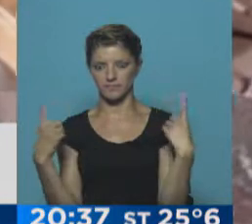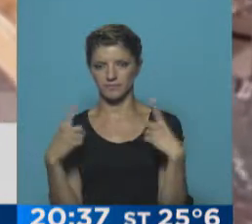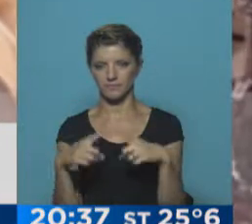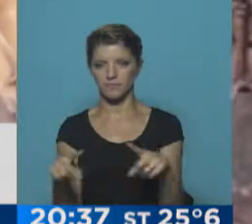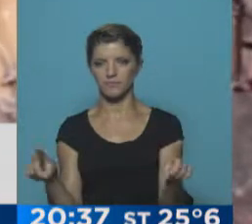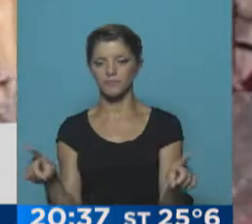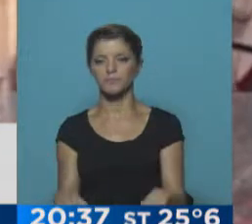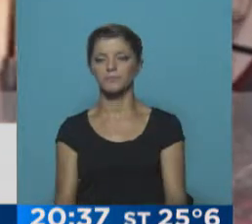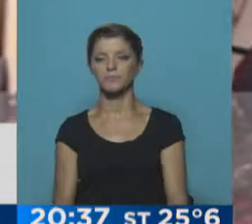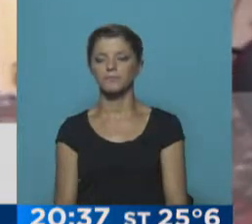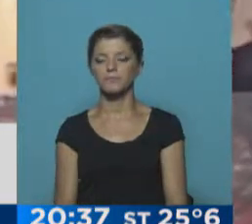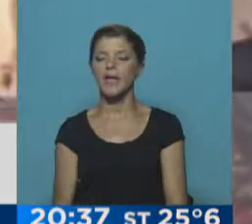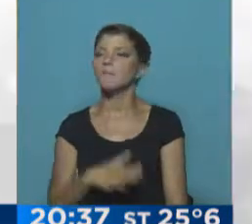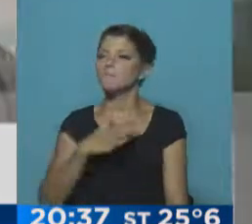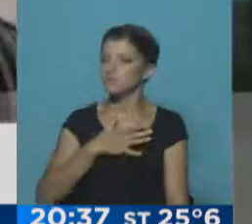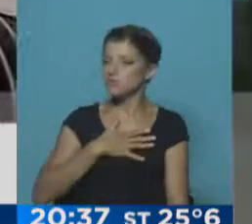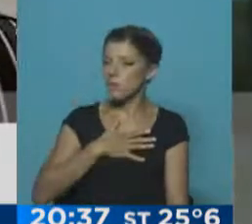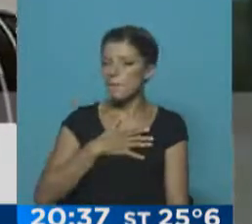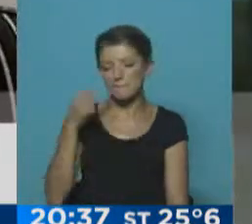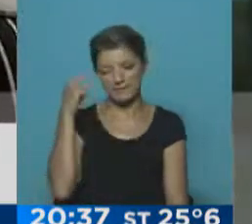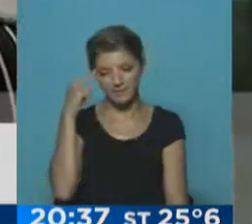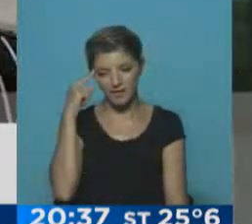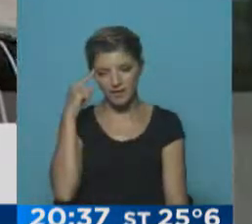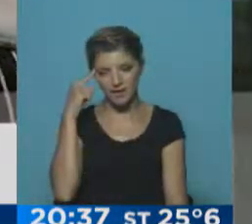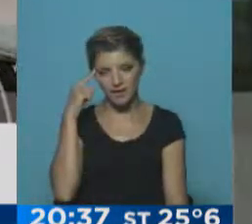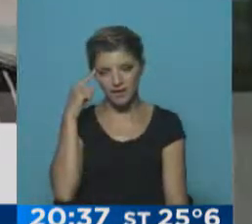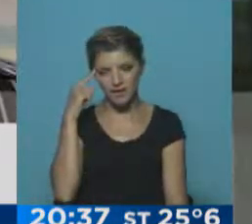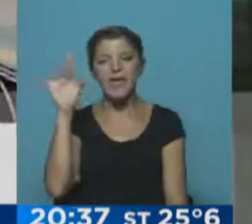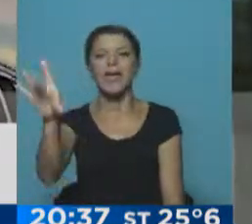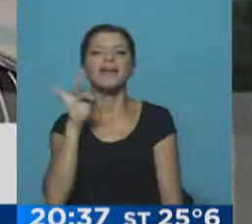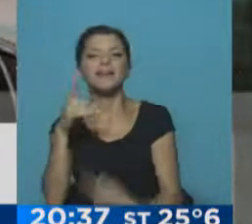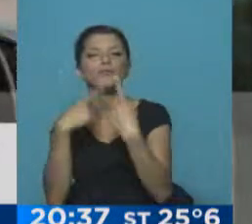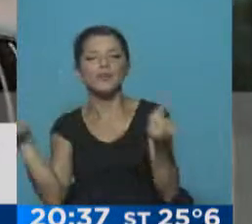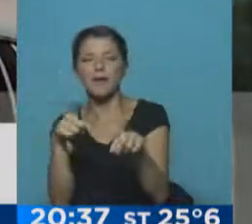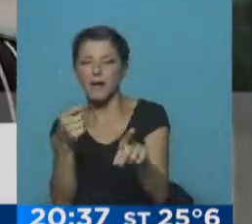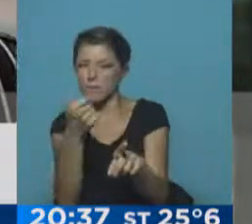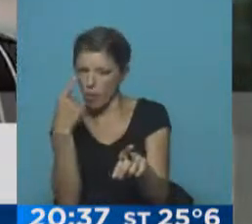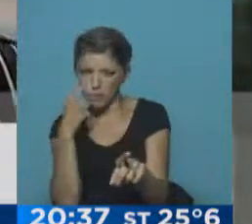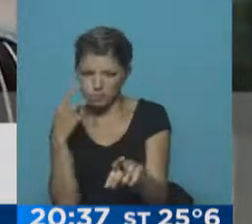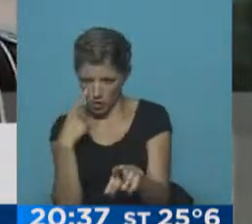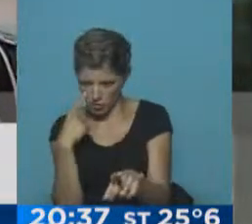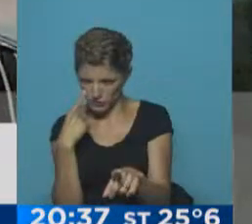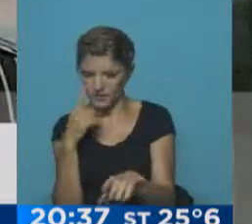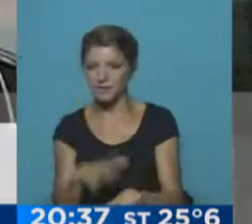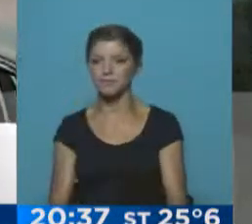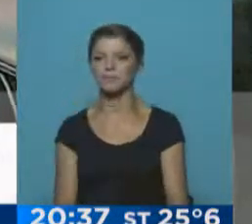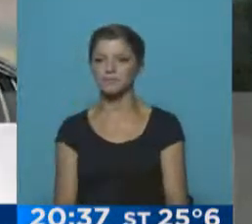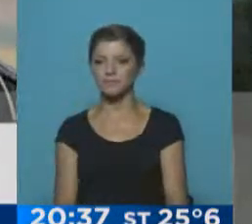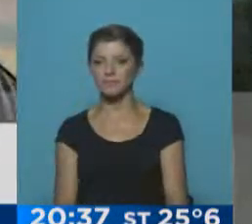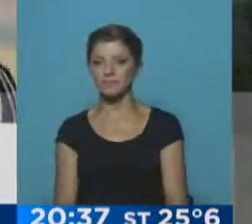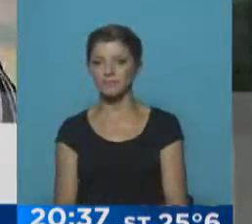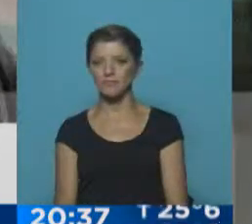Para este se me ocurrió también elegir un tema muy poco conocido que muestra